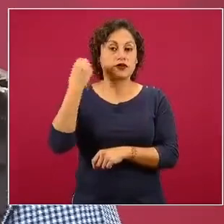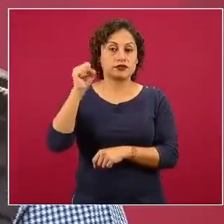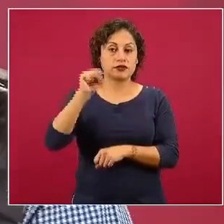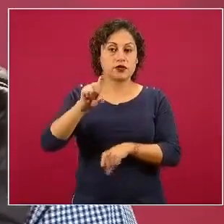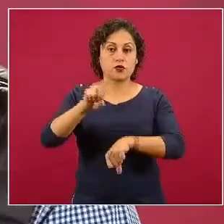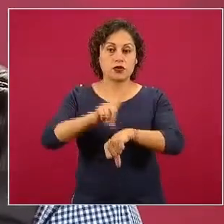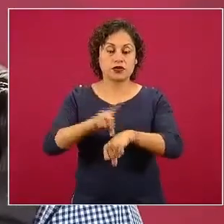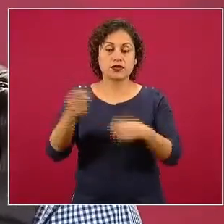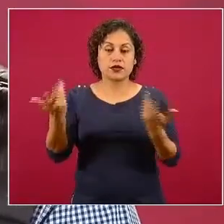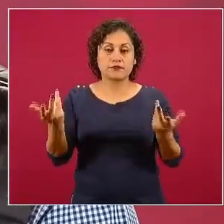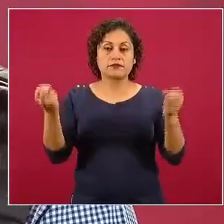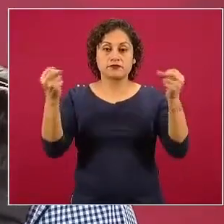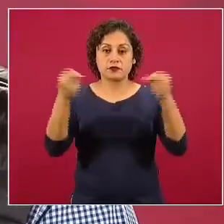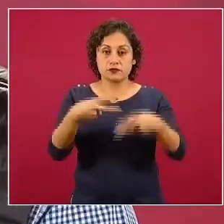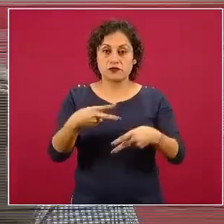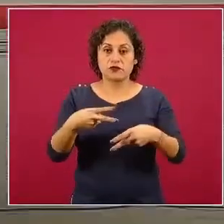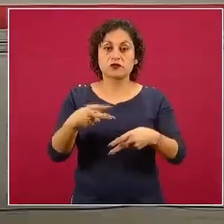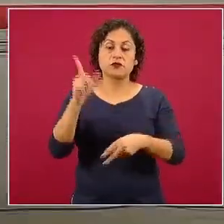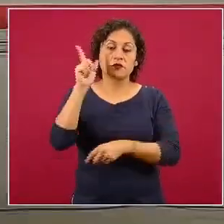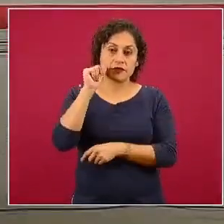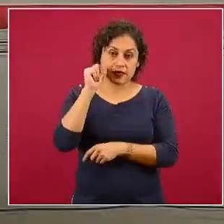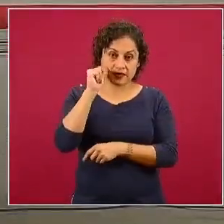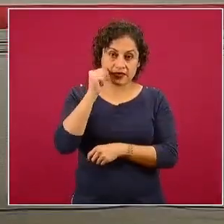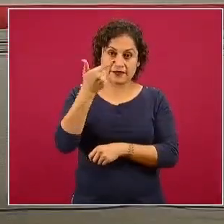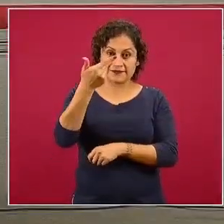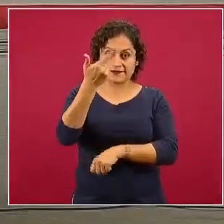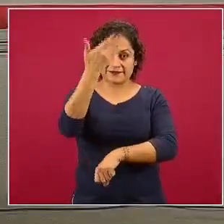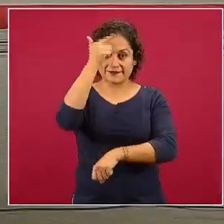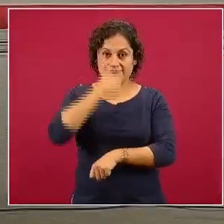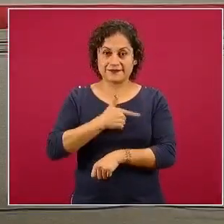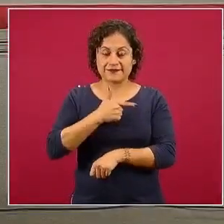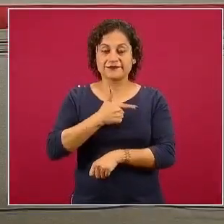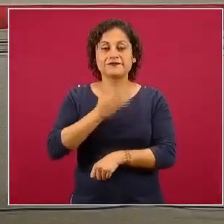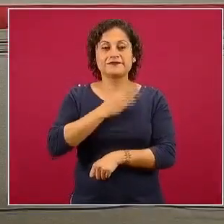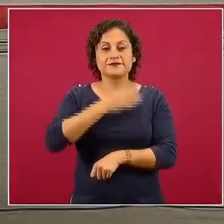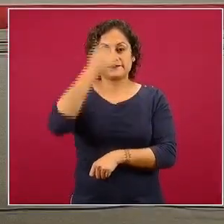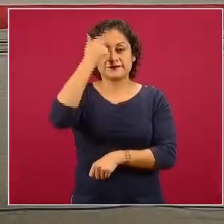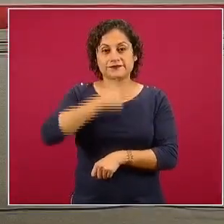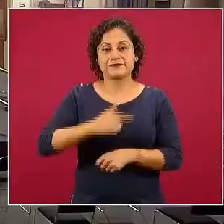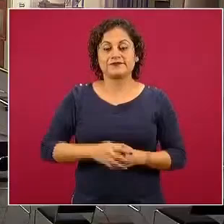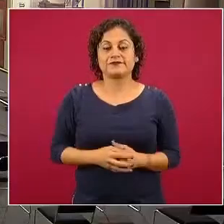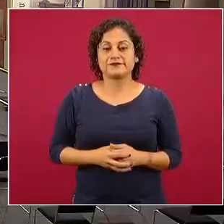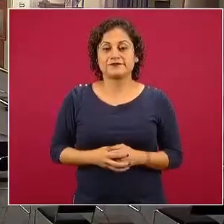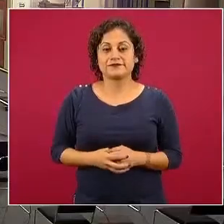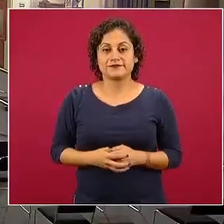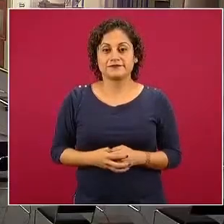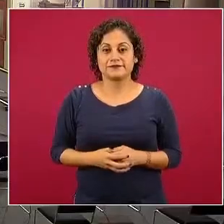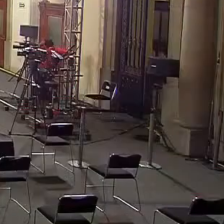y esperamos podernos volver a ver el día de mañana a las 7:00 p.m. Tengan muy buena noche, hasta luego.